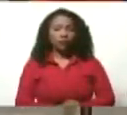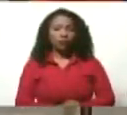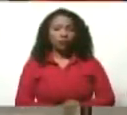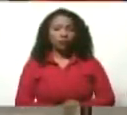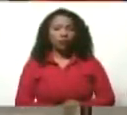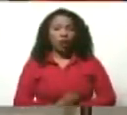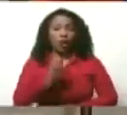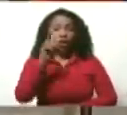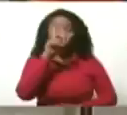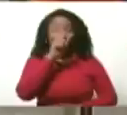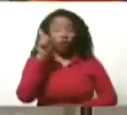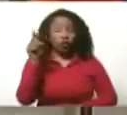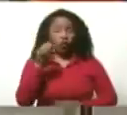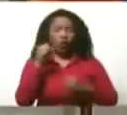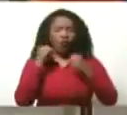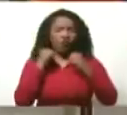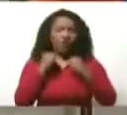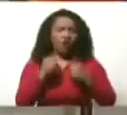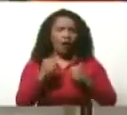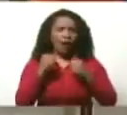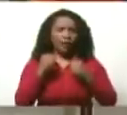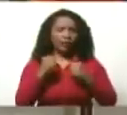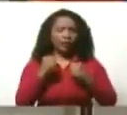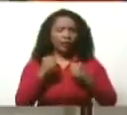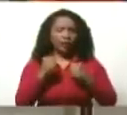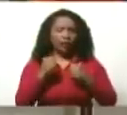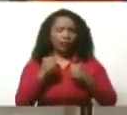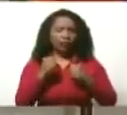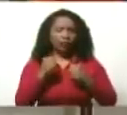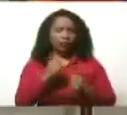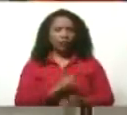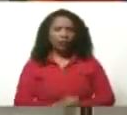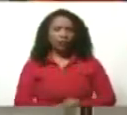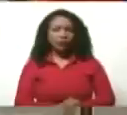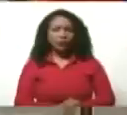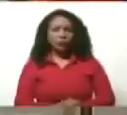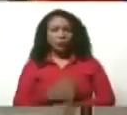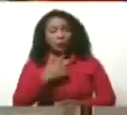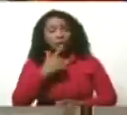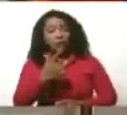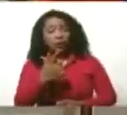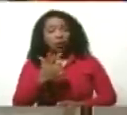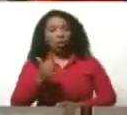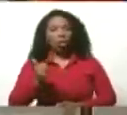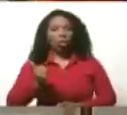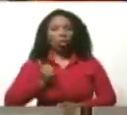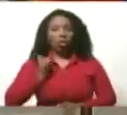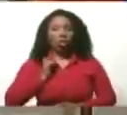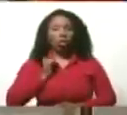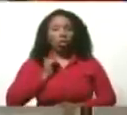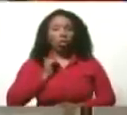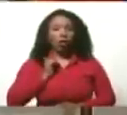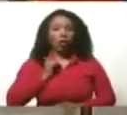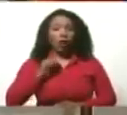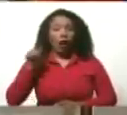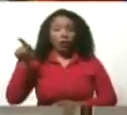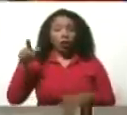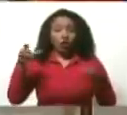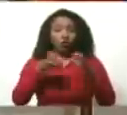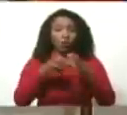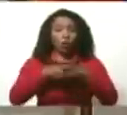Esos dos años fueron brutalmente, vamos a decirlo así, aprovechados por esta